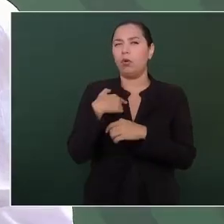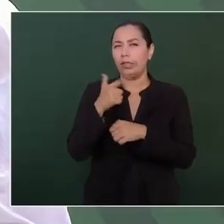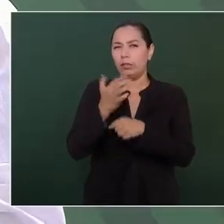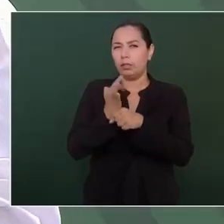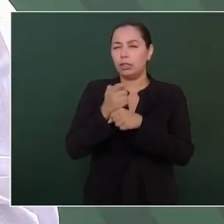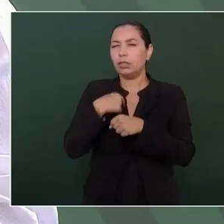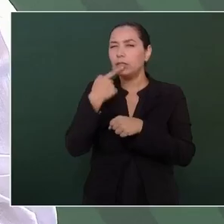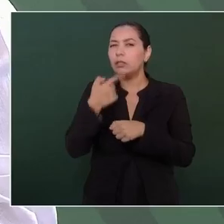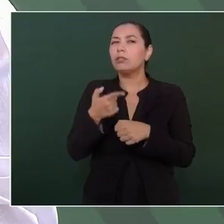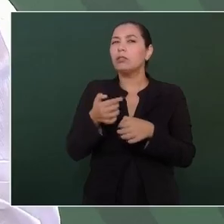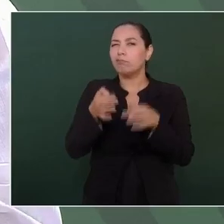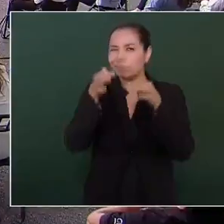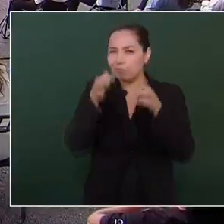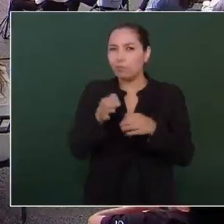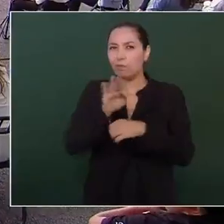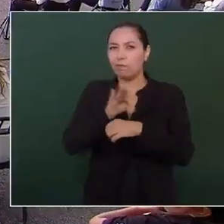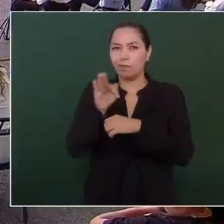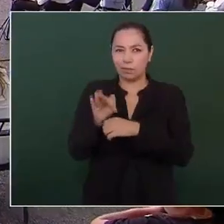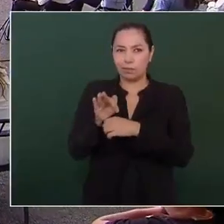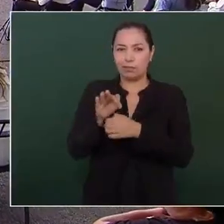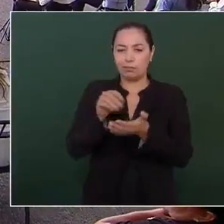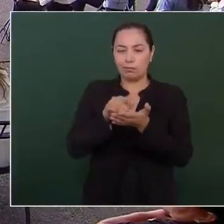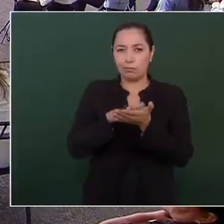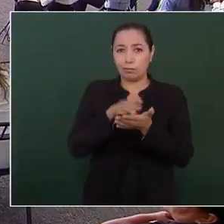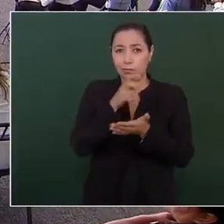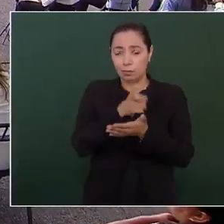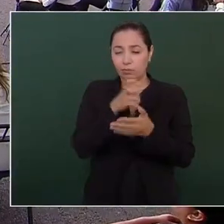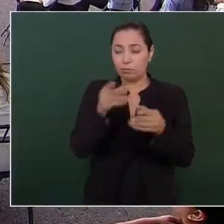exactamente, se entregan,